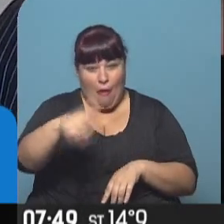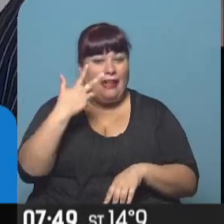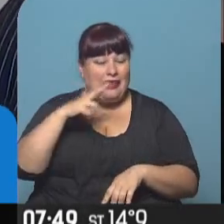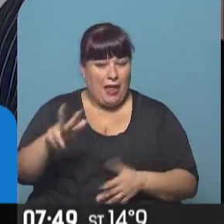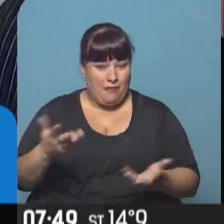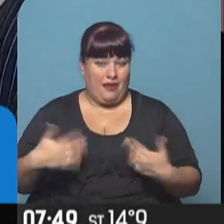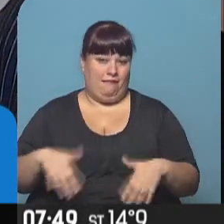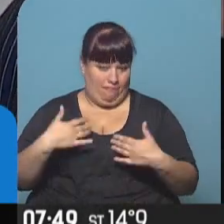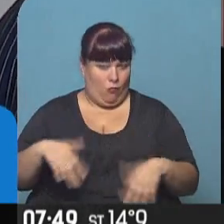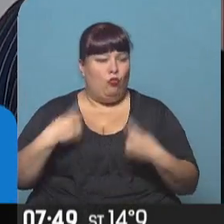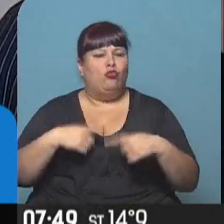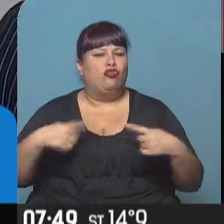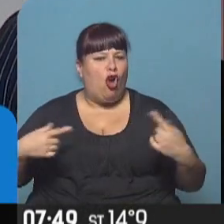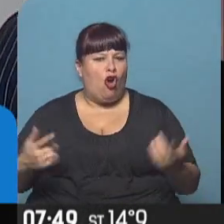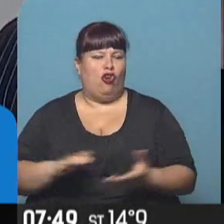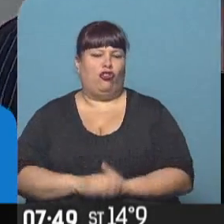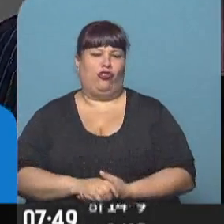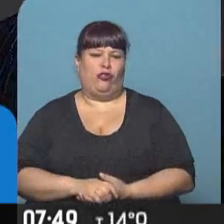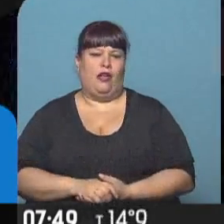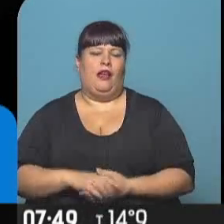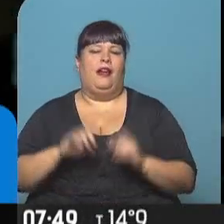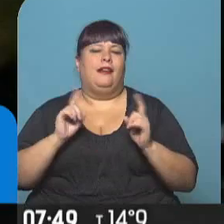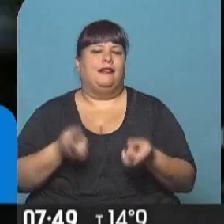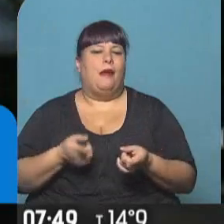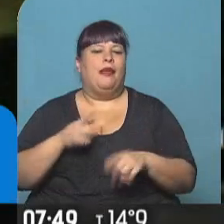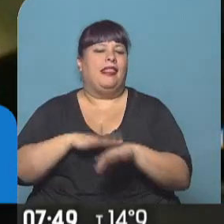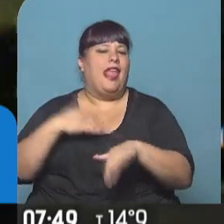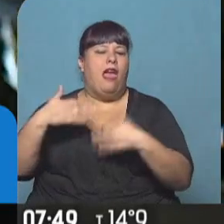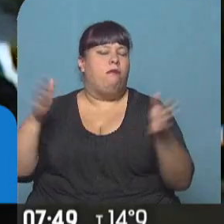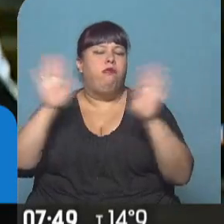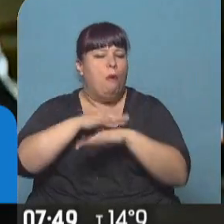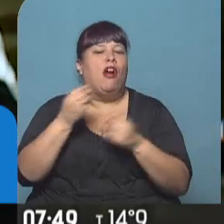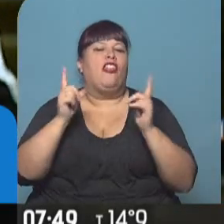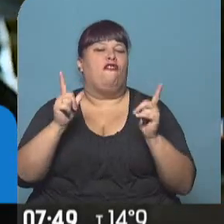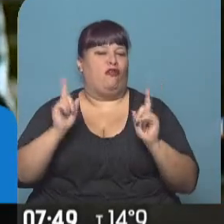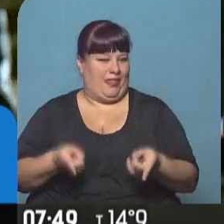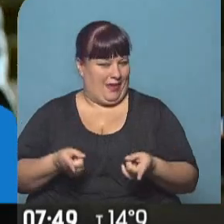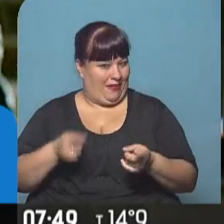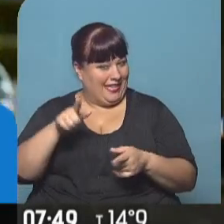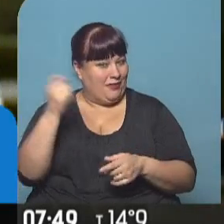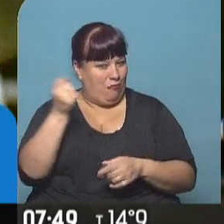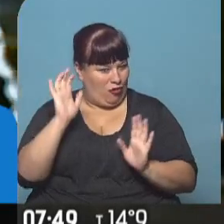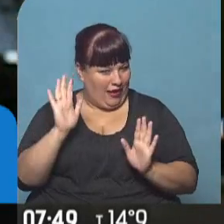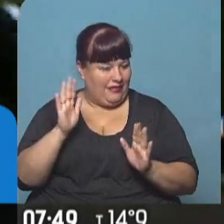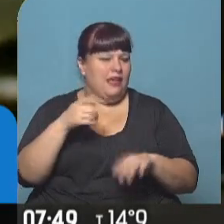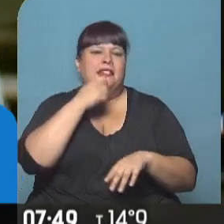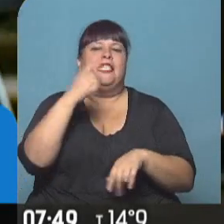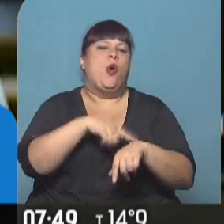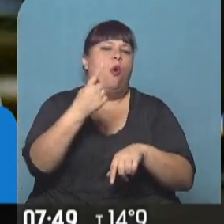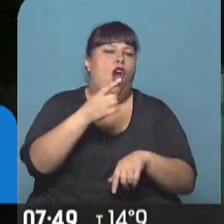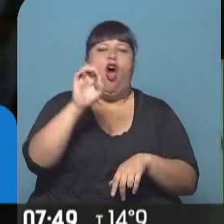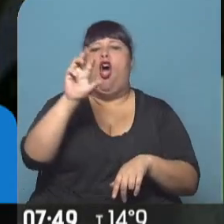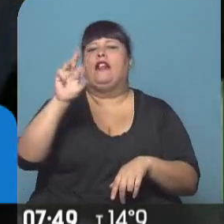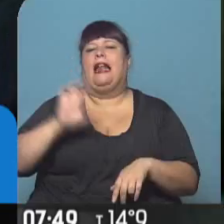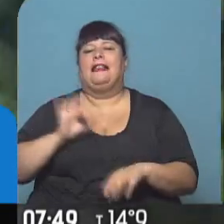cumplirlos. O sea que son muchas cosas, y cuando el tiempo pasa rápido es porque la pasas bien también, ¿no? Eso es una señal siempre, ya sea en una hora o en